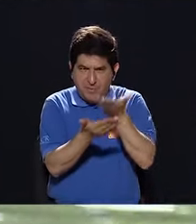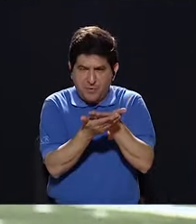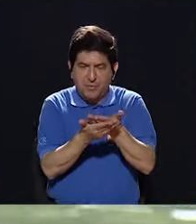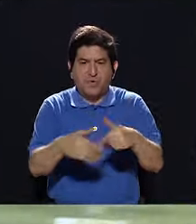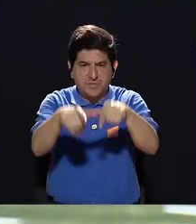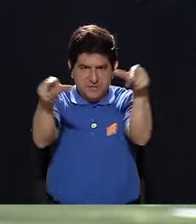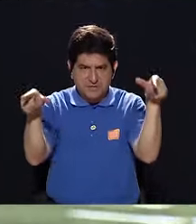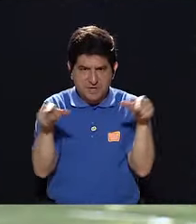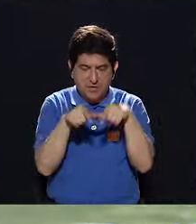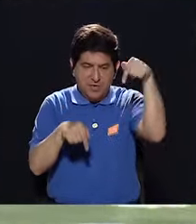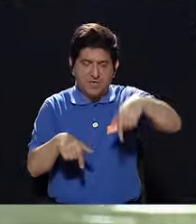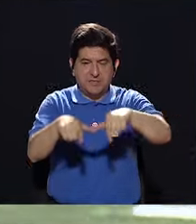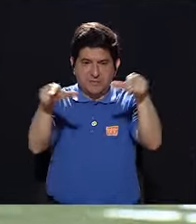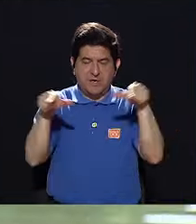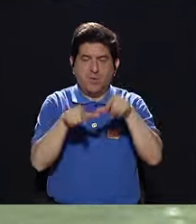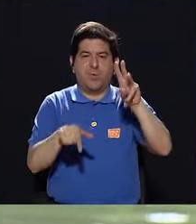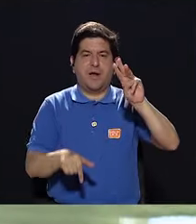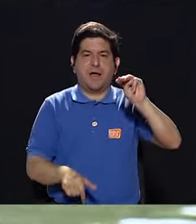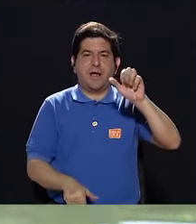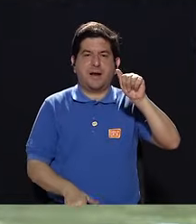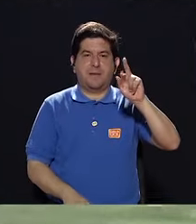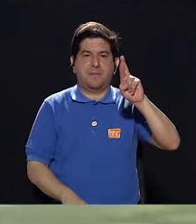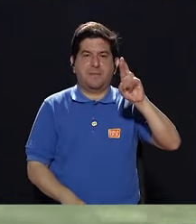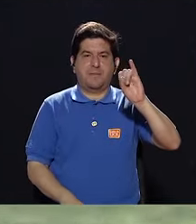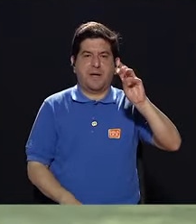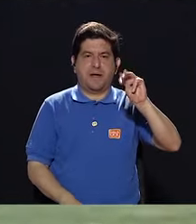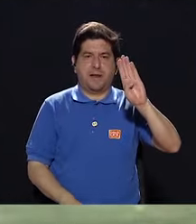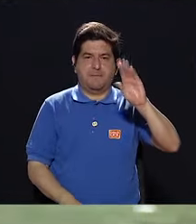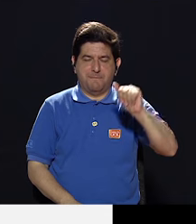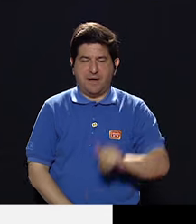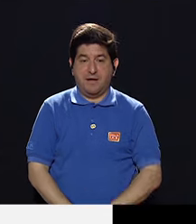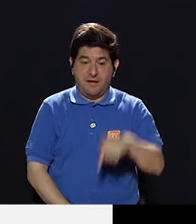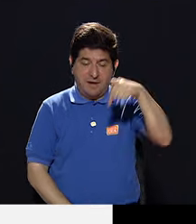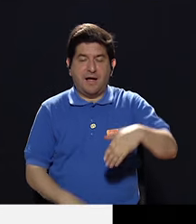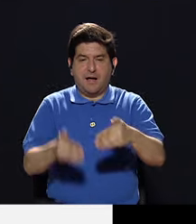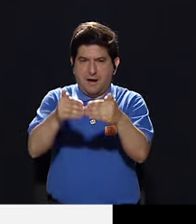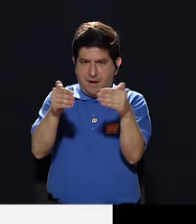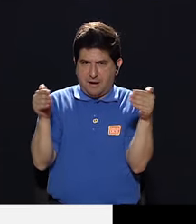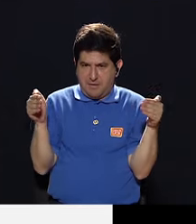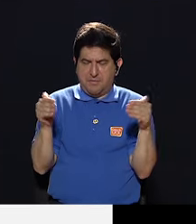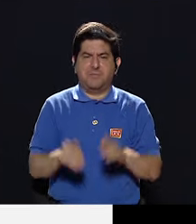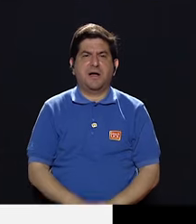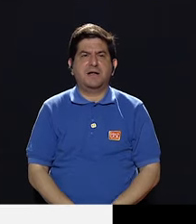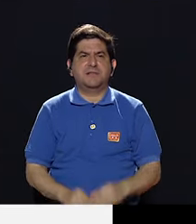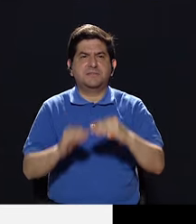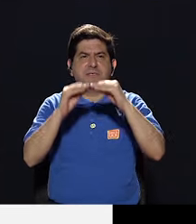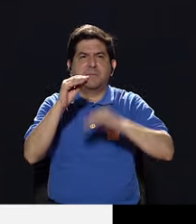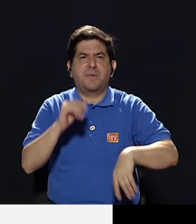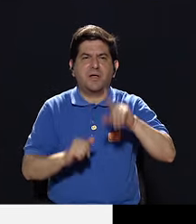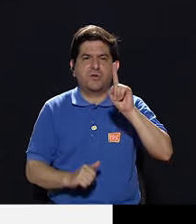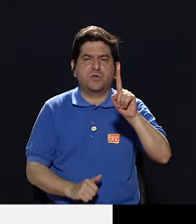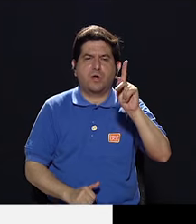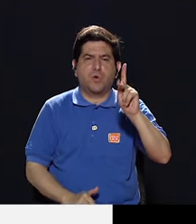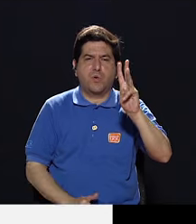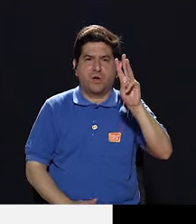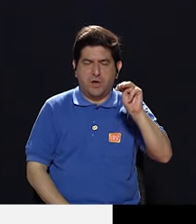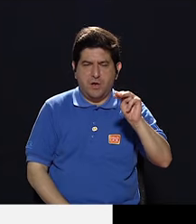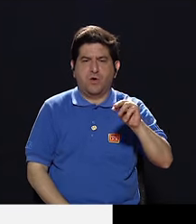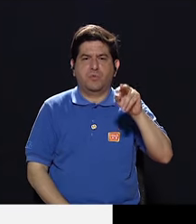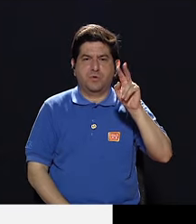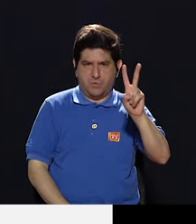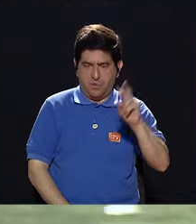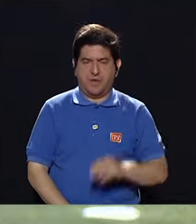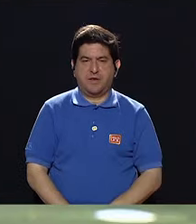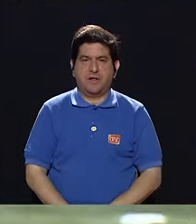en este sitio, que es el sitio conocido como Marimba. En este sitio se propone hacer un embalse de un poco menos de 1 km²